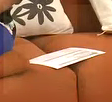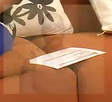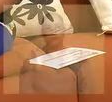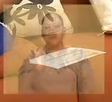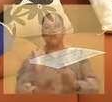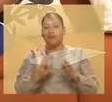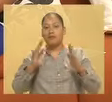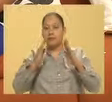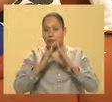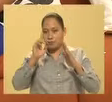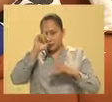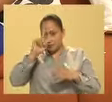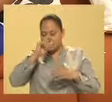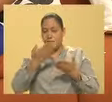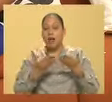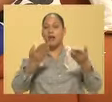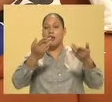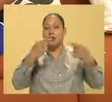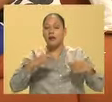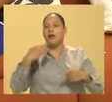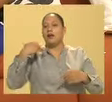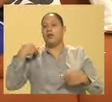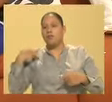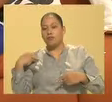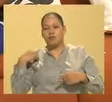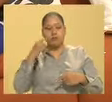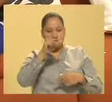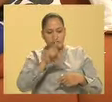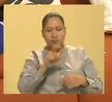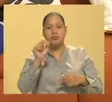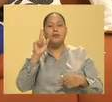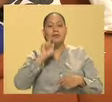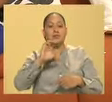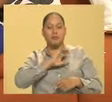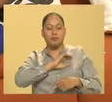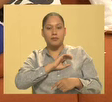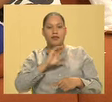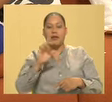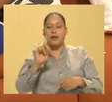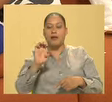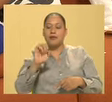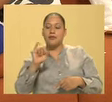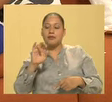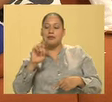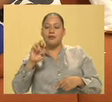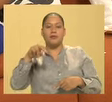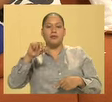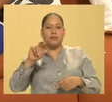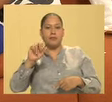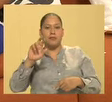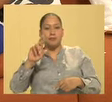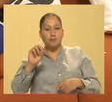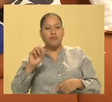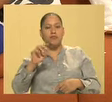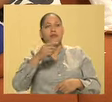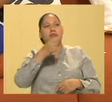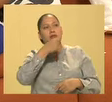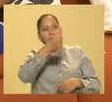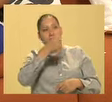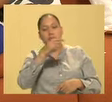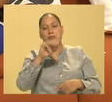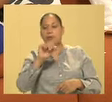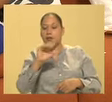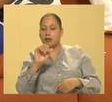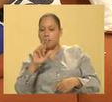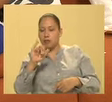de los tips caseros nos pasamos a la moda, al estilo. Y nuestra queridísima Desi Navarro nos mandó una entrevista con